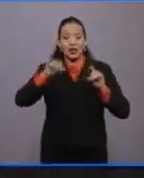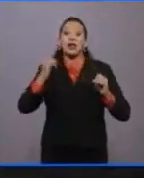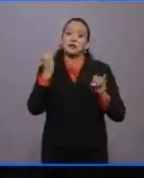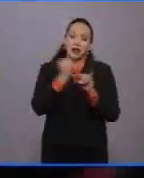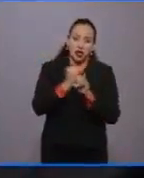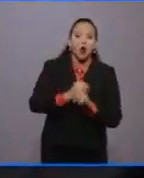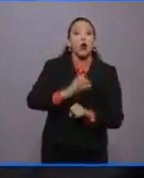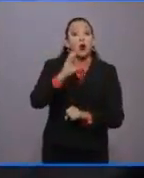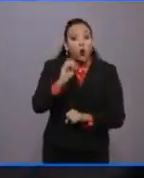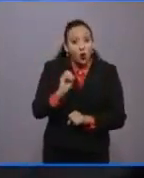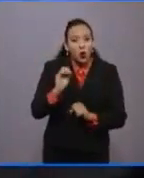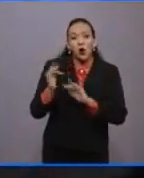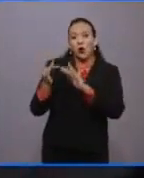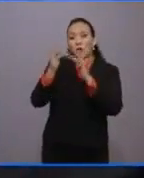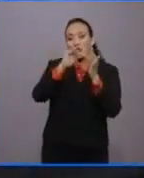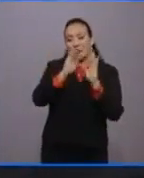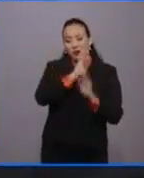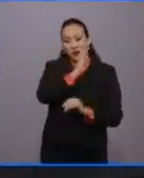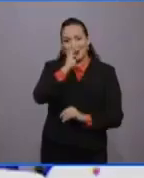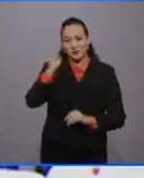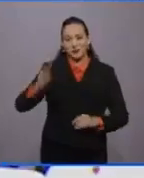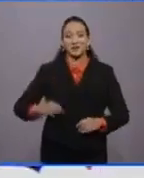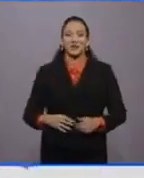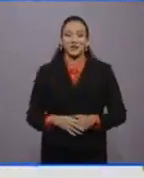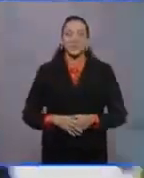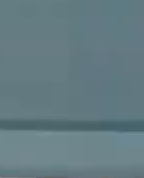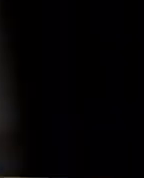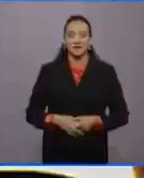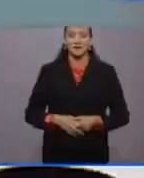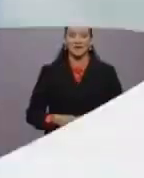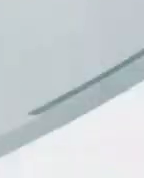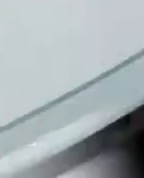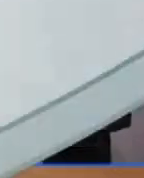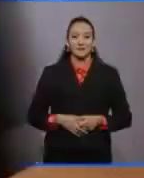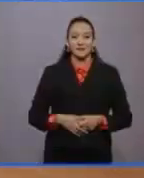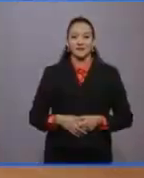o bien en la red de bibliotecas.